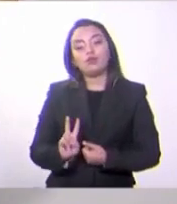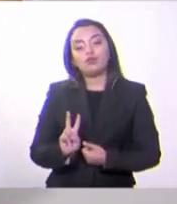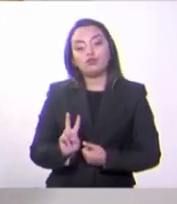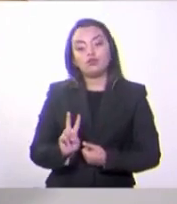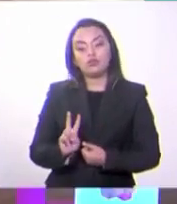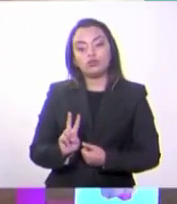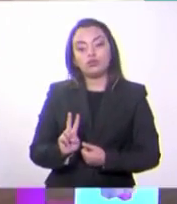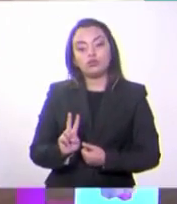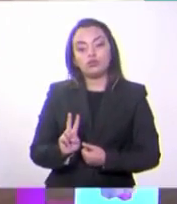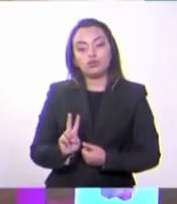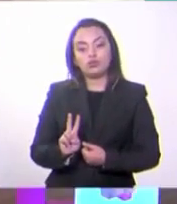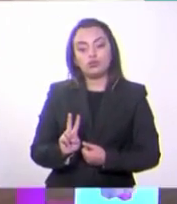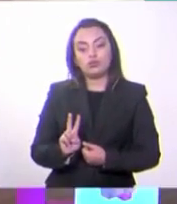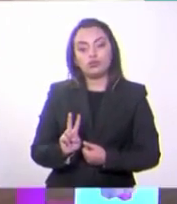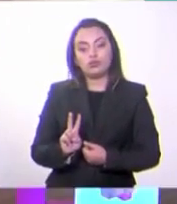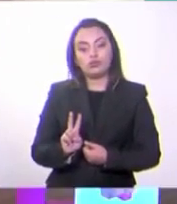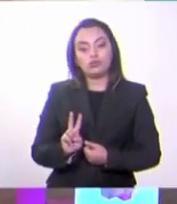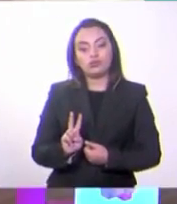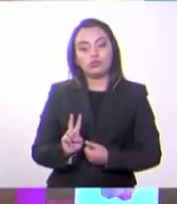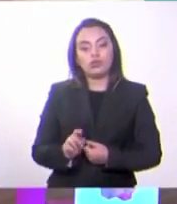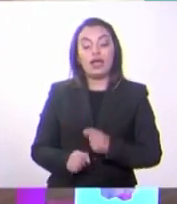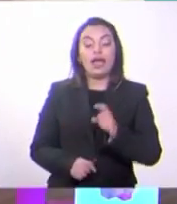2x menos 6.